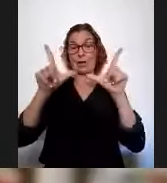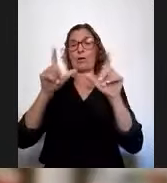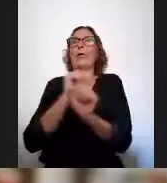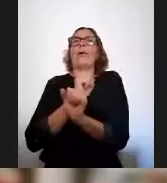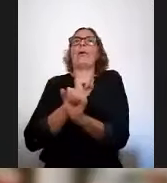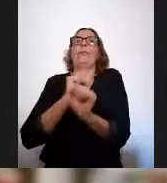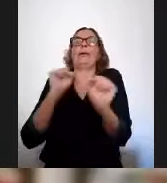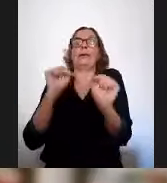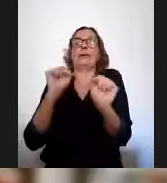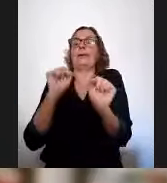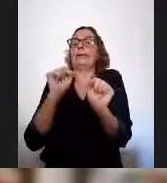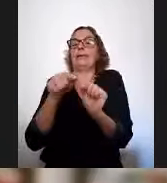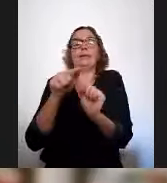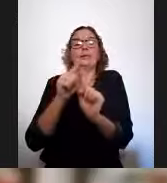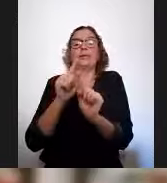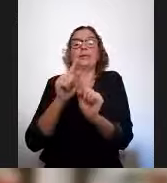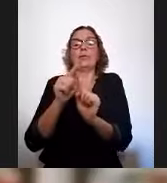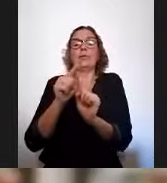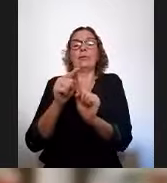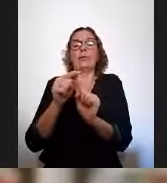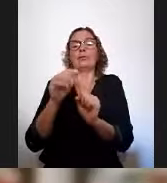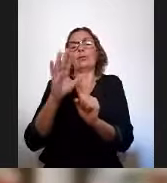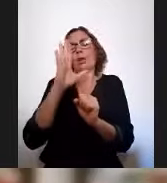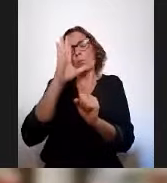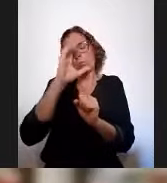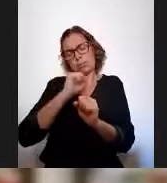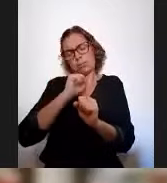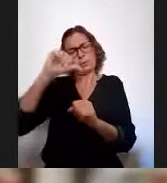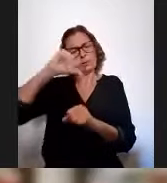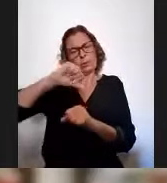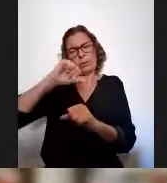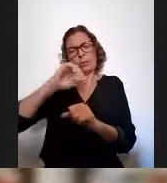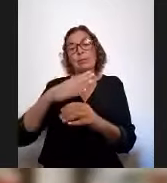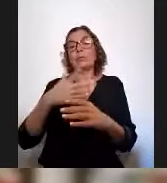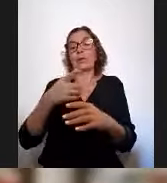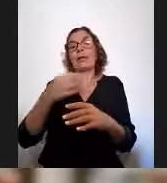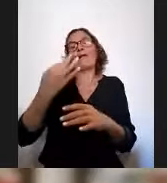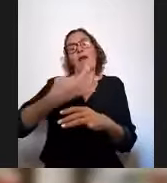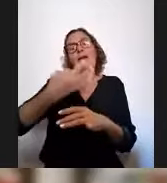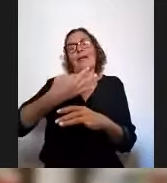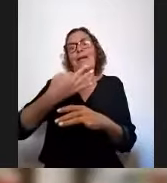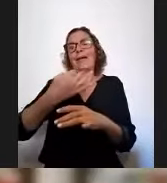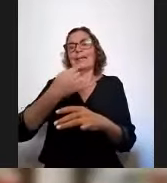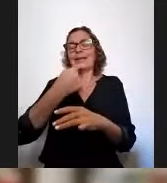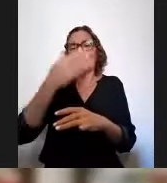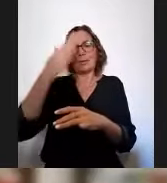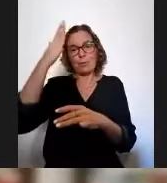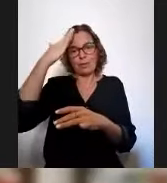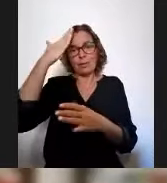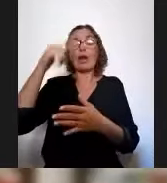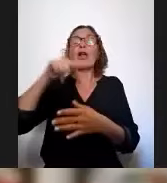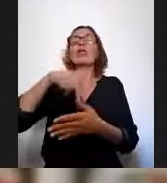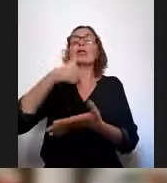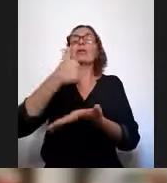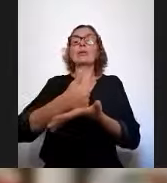no puede, no debiera ser, es una frustración. Tenemos que ser sinceros y tenemos que saber dónde estamos parados.